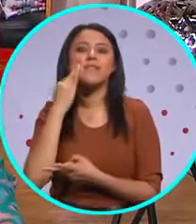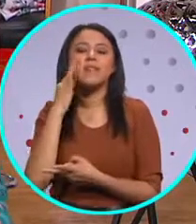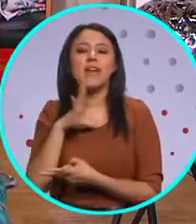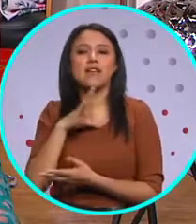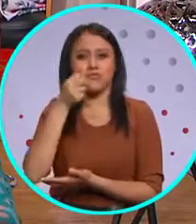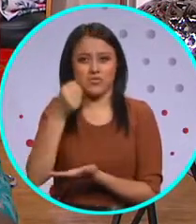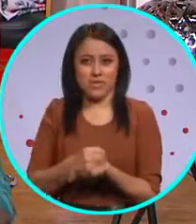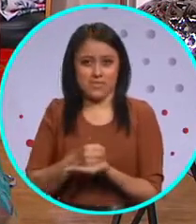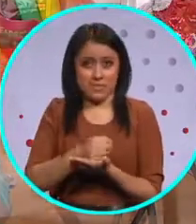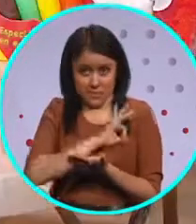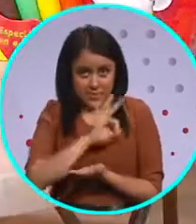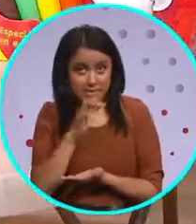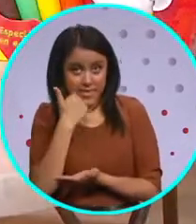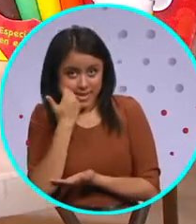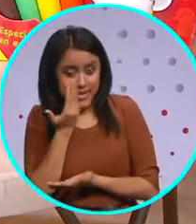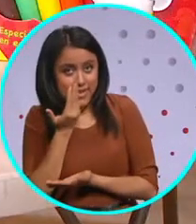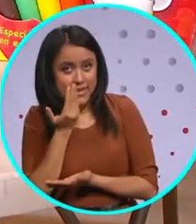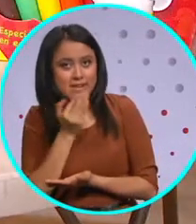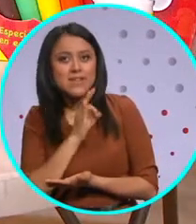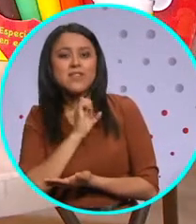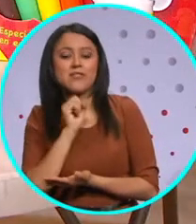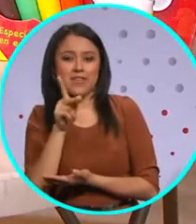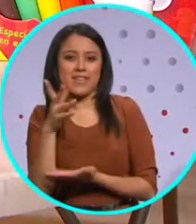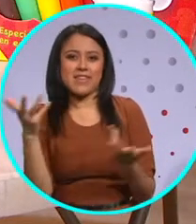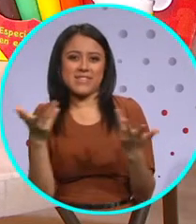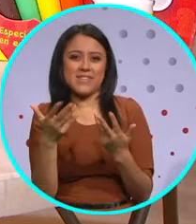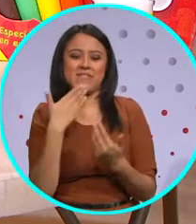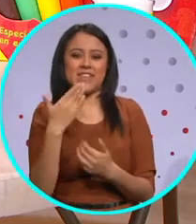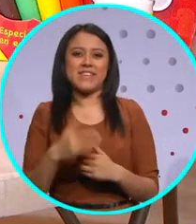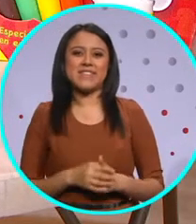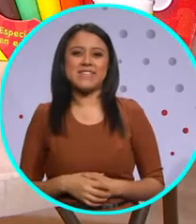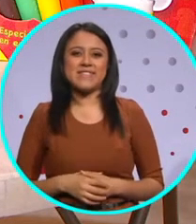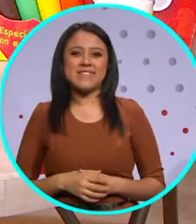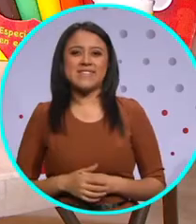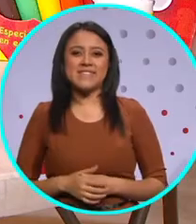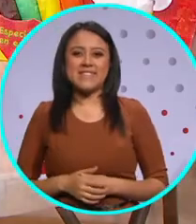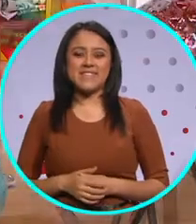de a quien corresponda qué les parece fabri sí sí sí sí